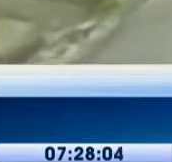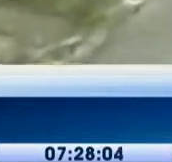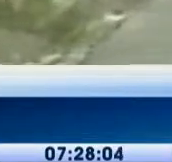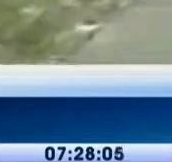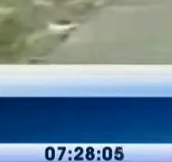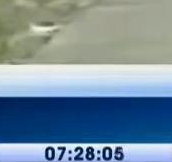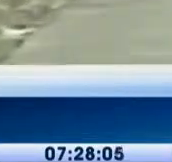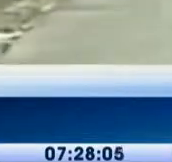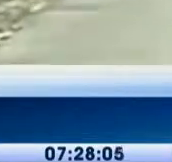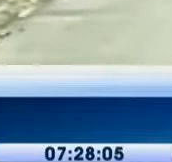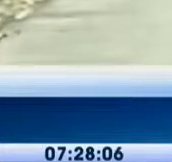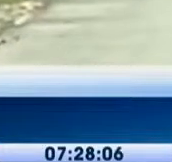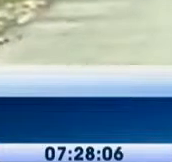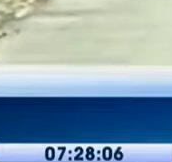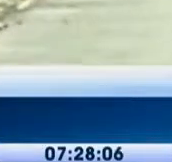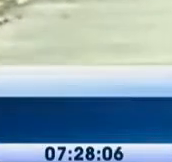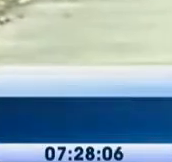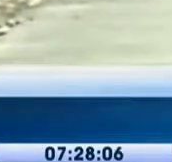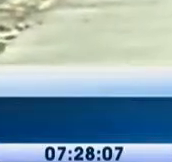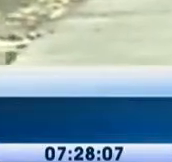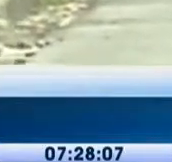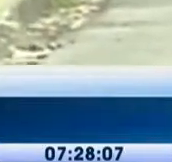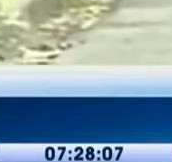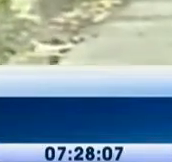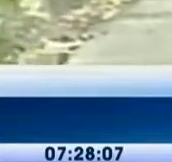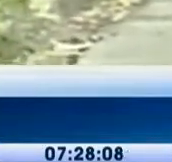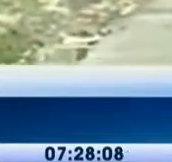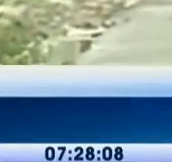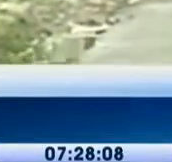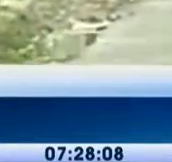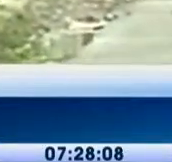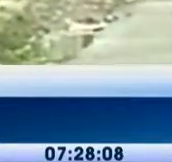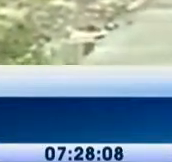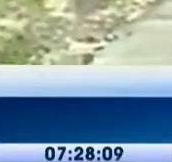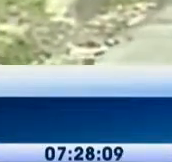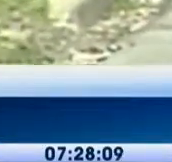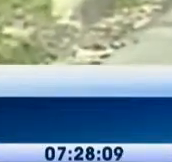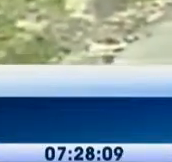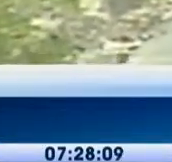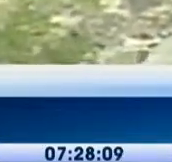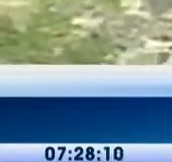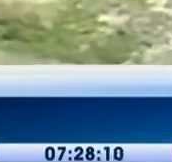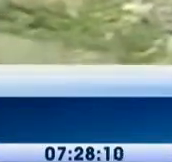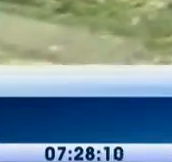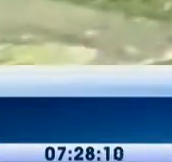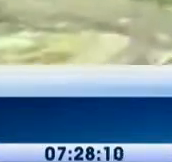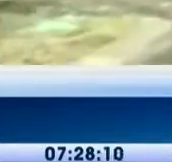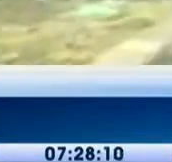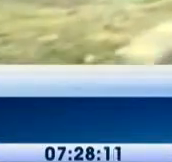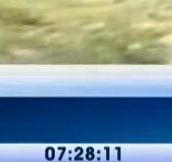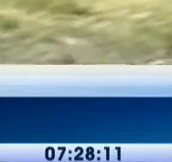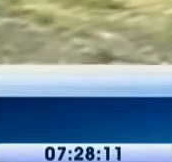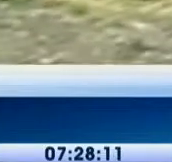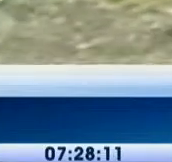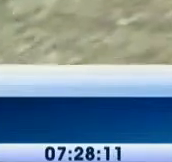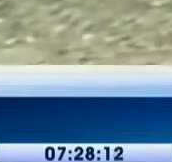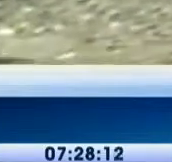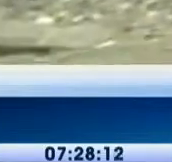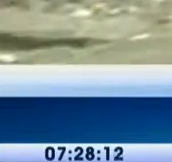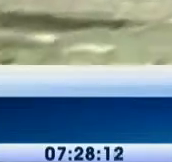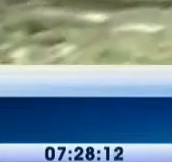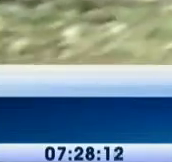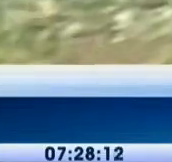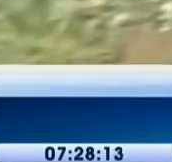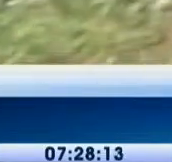solita corría. Pero ya vemos que el agua no corre, que no corre. Ahora con el fenómeno del Niño, que las lluvias son más fuertes, son más intensas, entonces aquí no